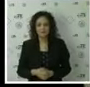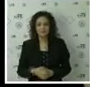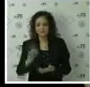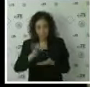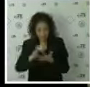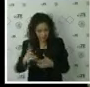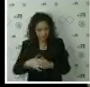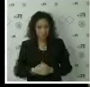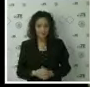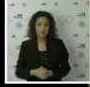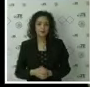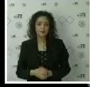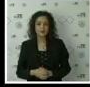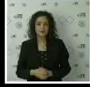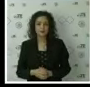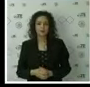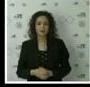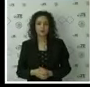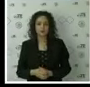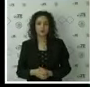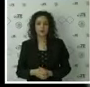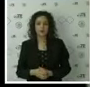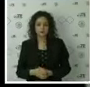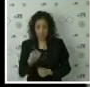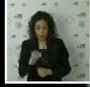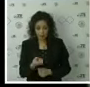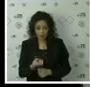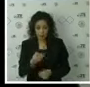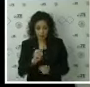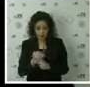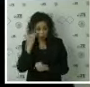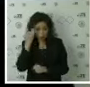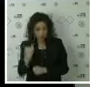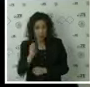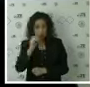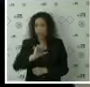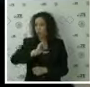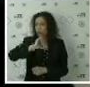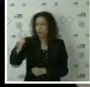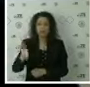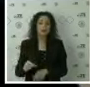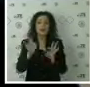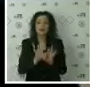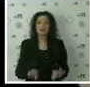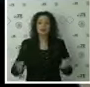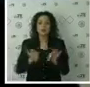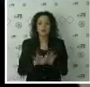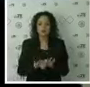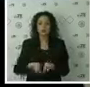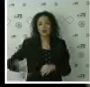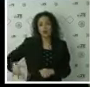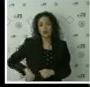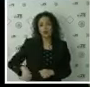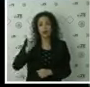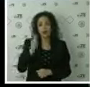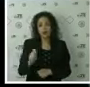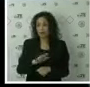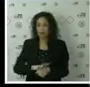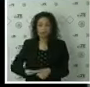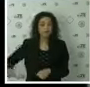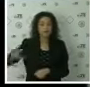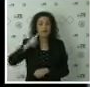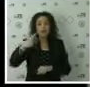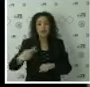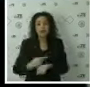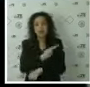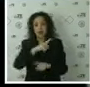Gracias. En esta o cualquier condición que los enfrentemos, es necesario tomar parte de la vida pública. Considero que la escuela es el espacio que